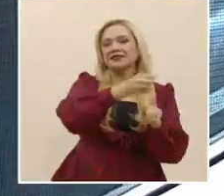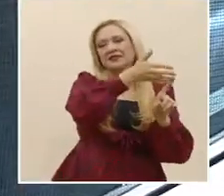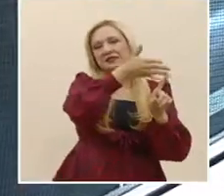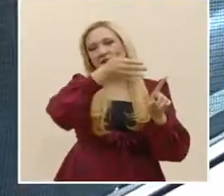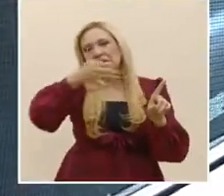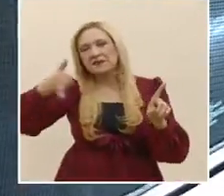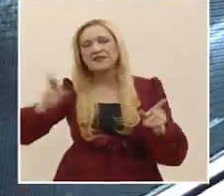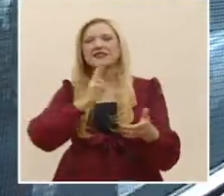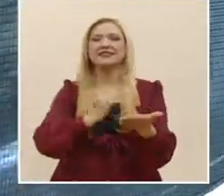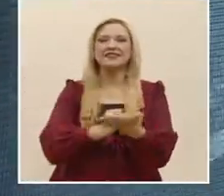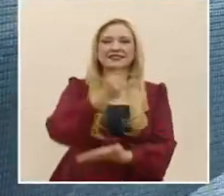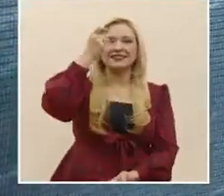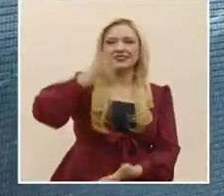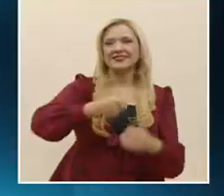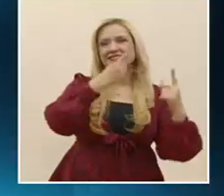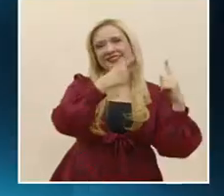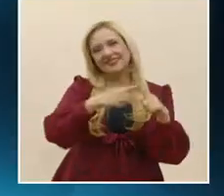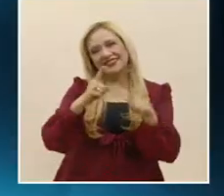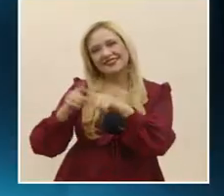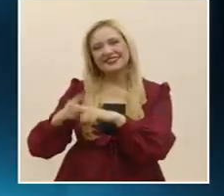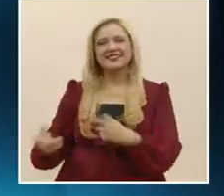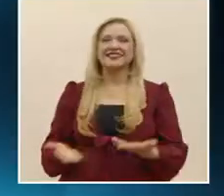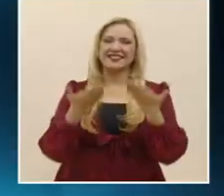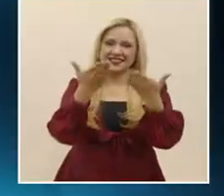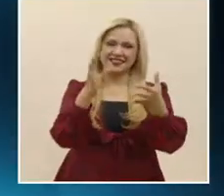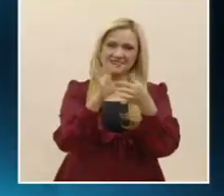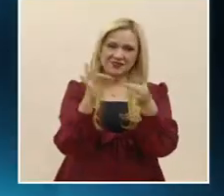Judicial. Comenzamos.